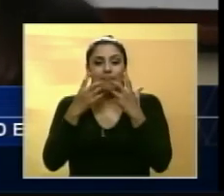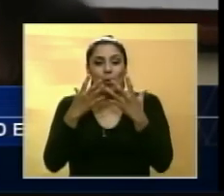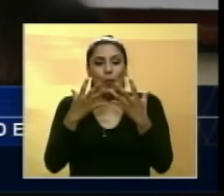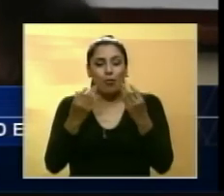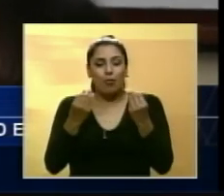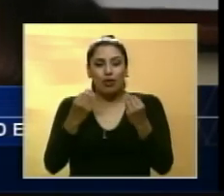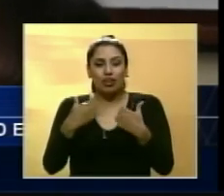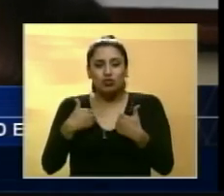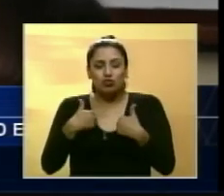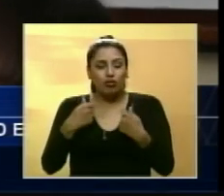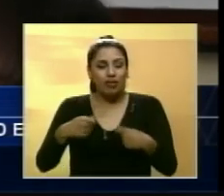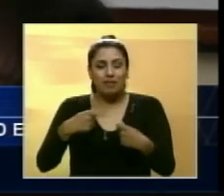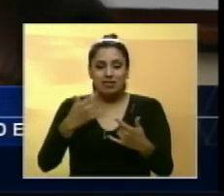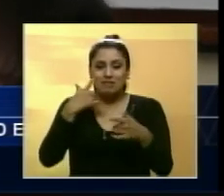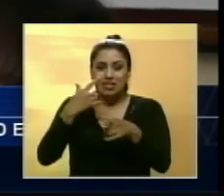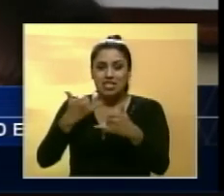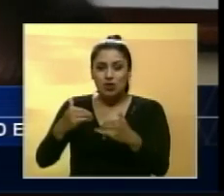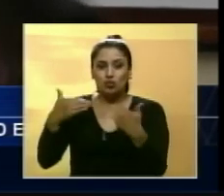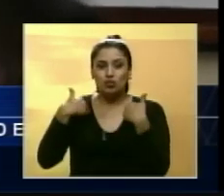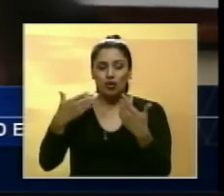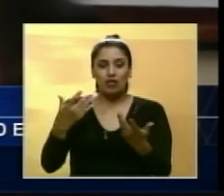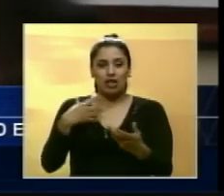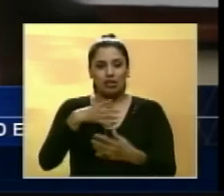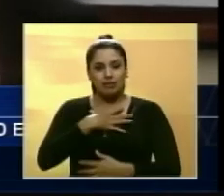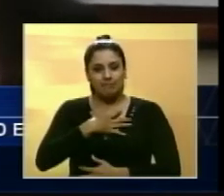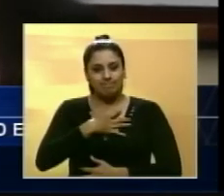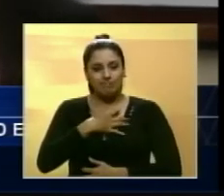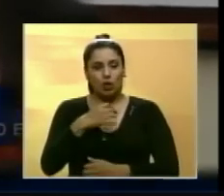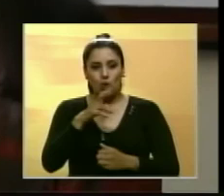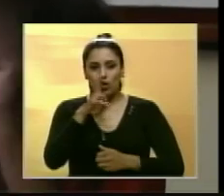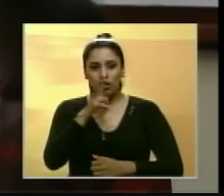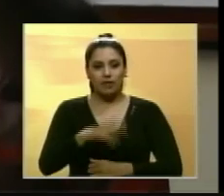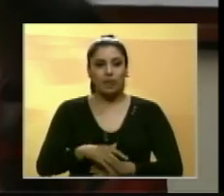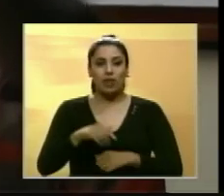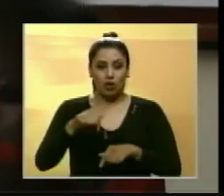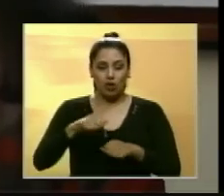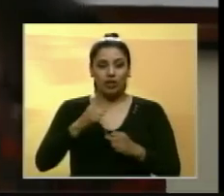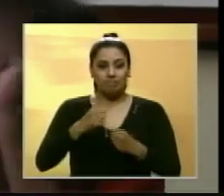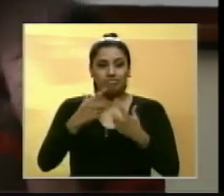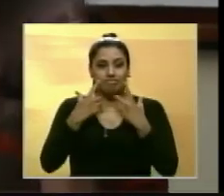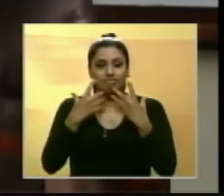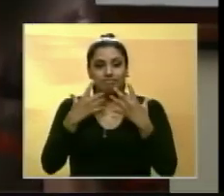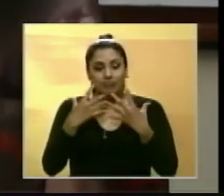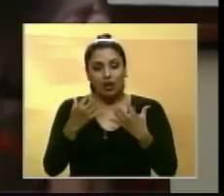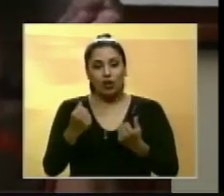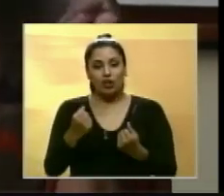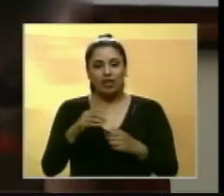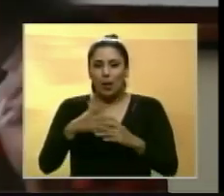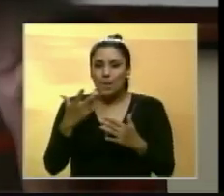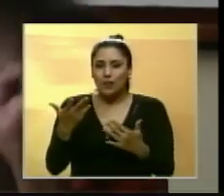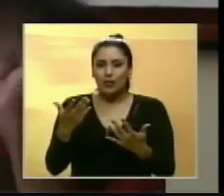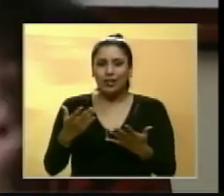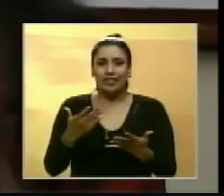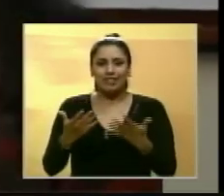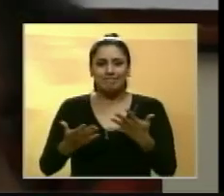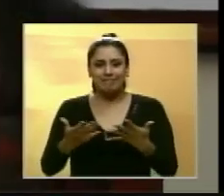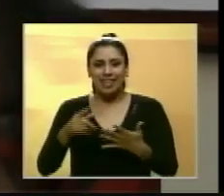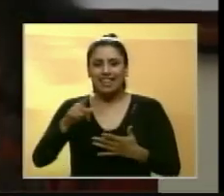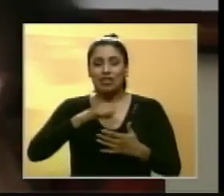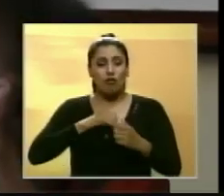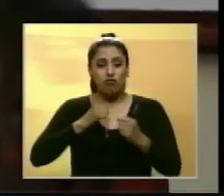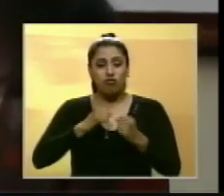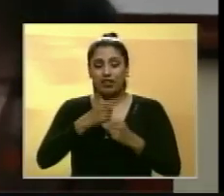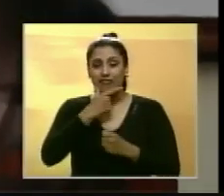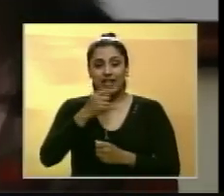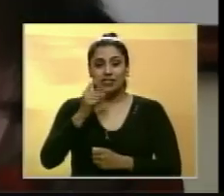porque sufrí mucho y eso me marcó, ahorita me marca, porque eso es